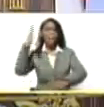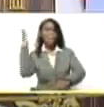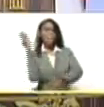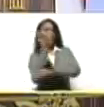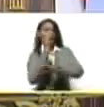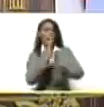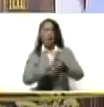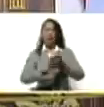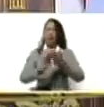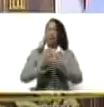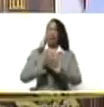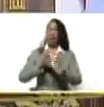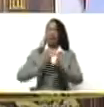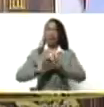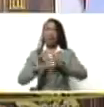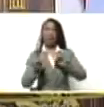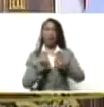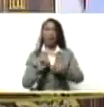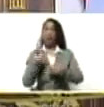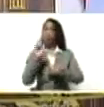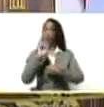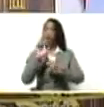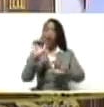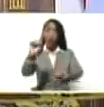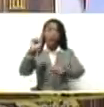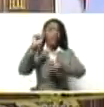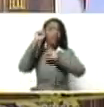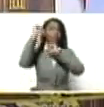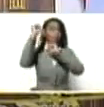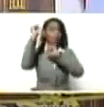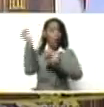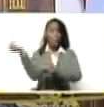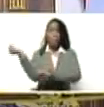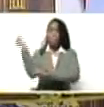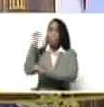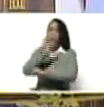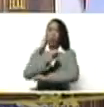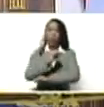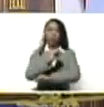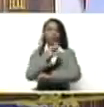nació precisamente para destruir los platos